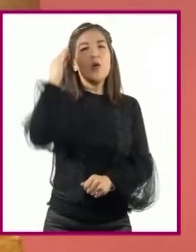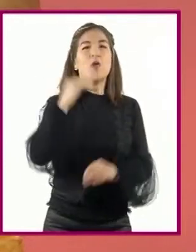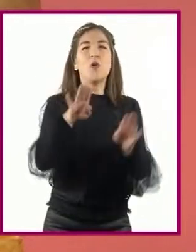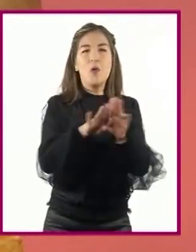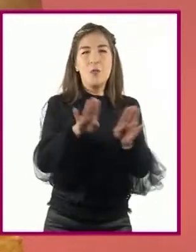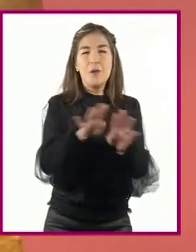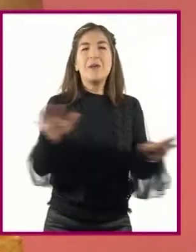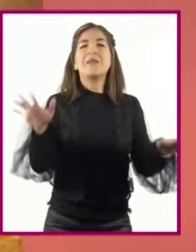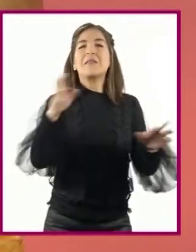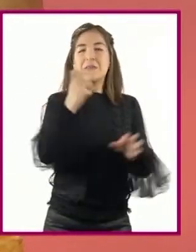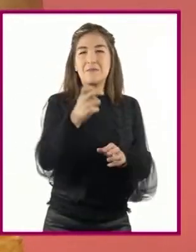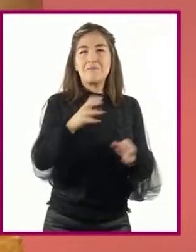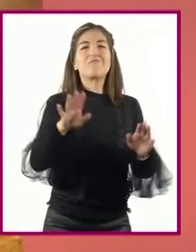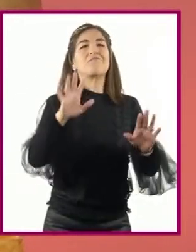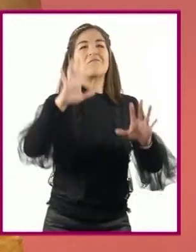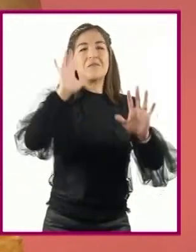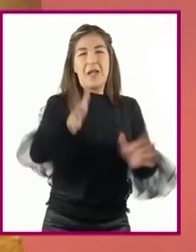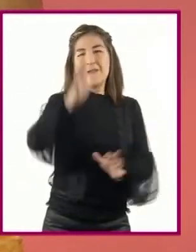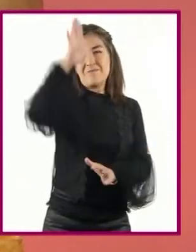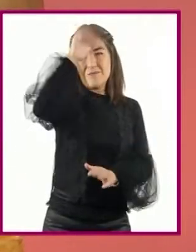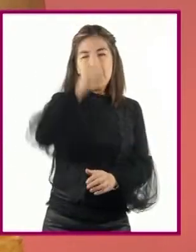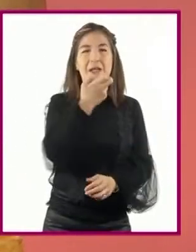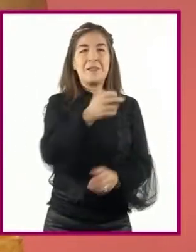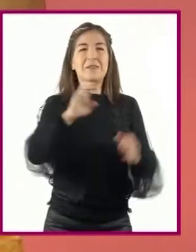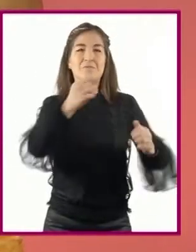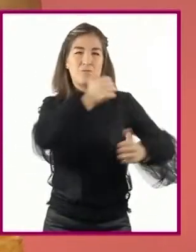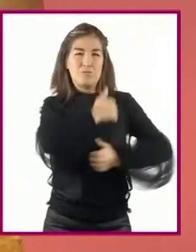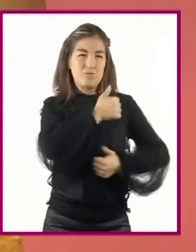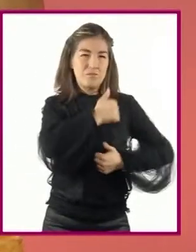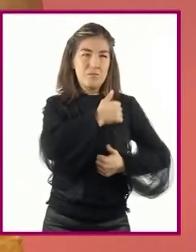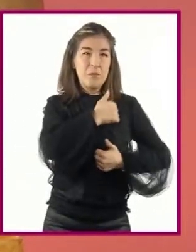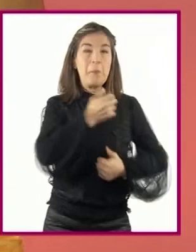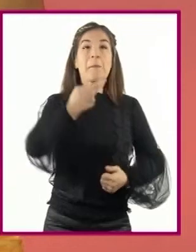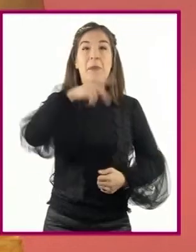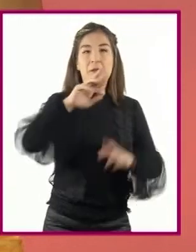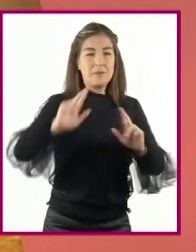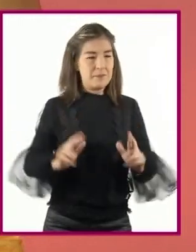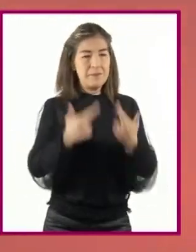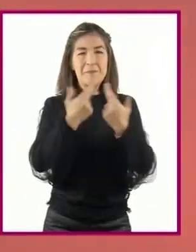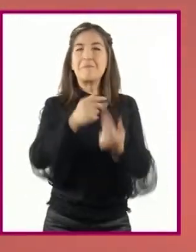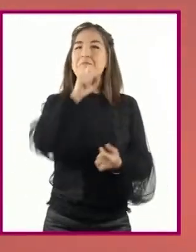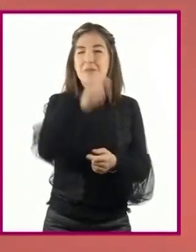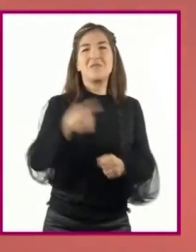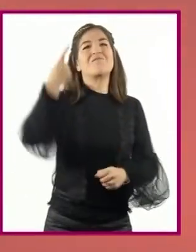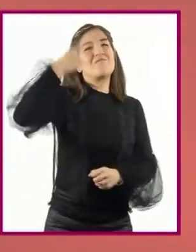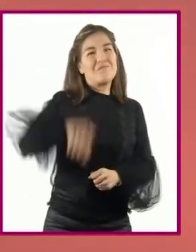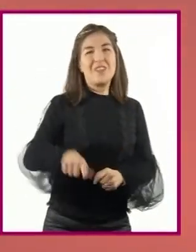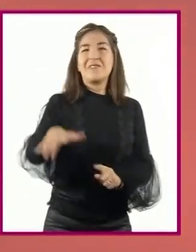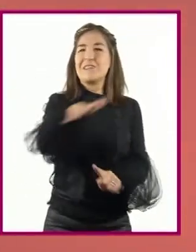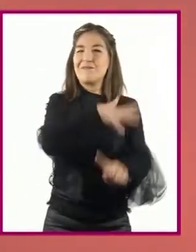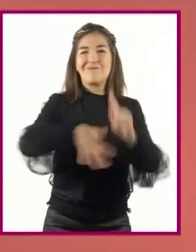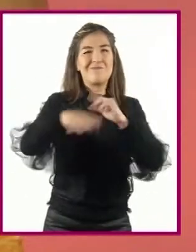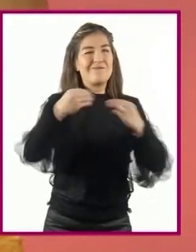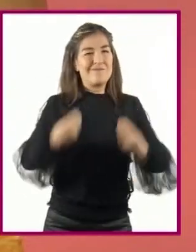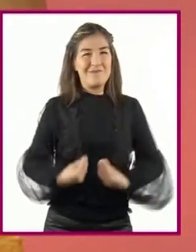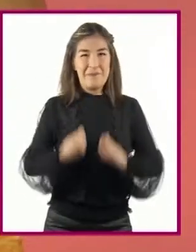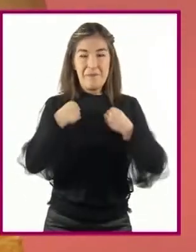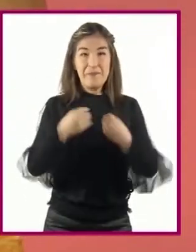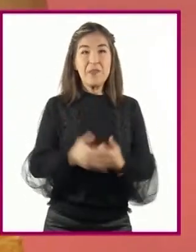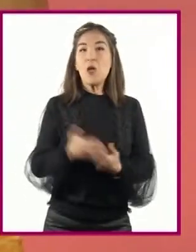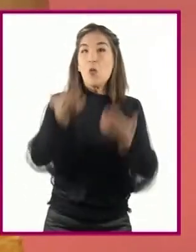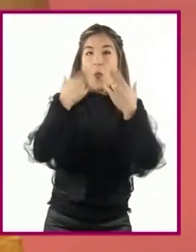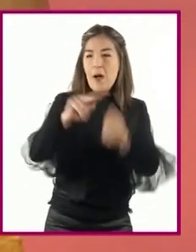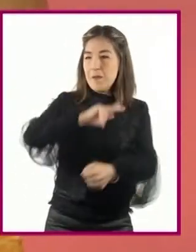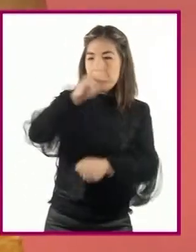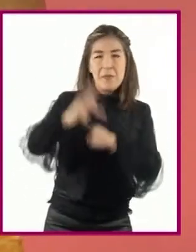constituir ejércitos, pero la religión siguió rigiendo la vida de todos. No existían los